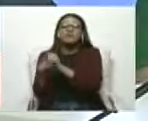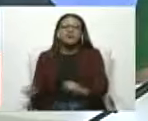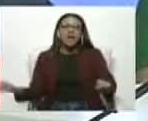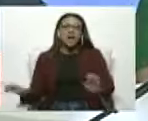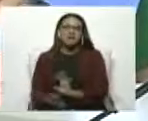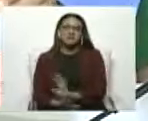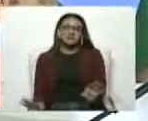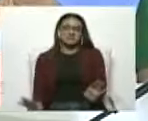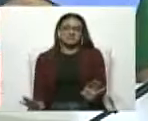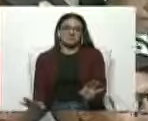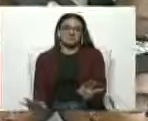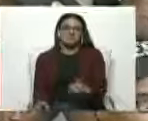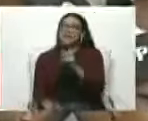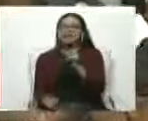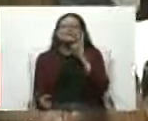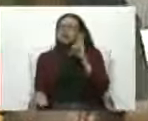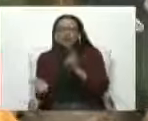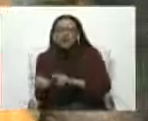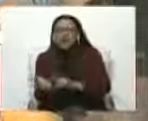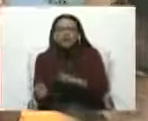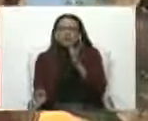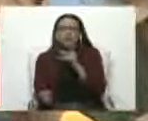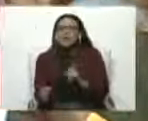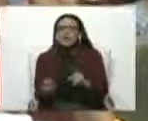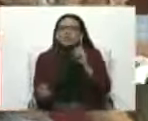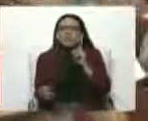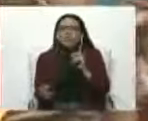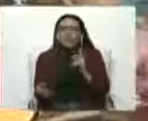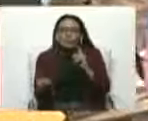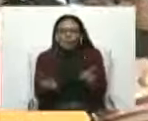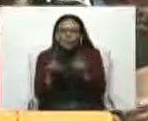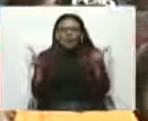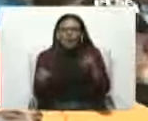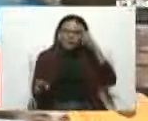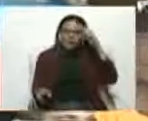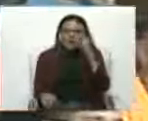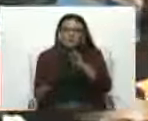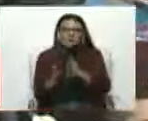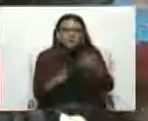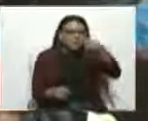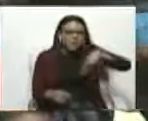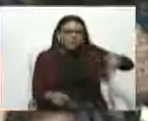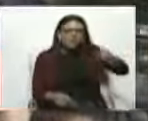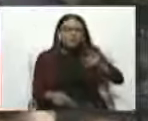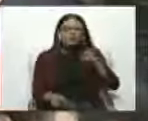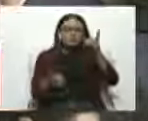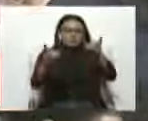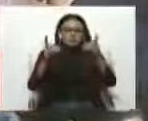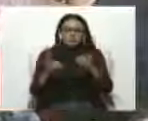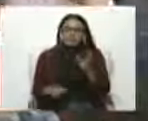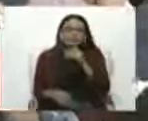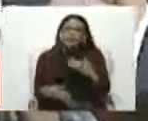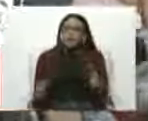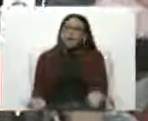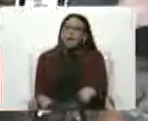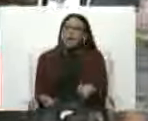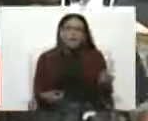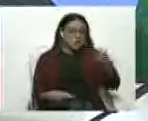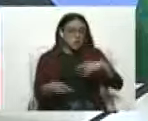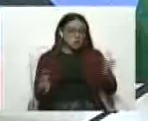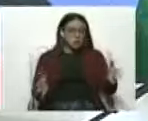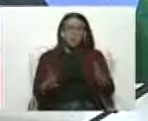No han reconocido la voluntad de un pueblo, nunca. Decía el comandante Chávez. En un video también que pasé,